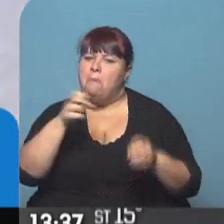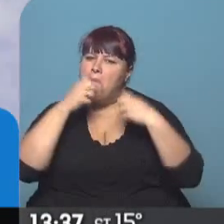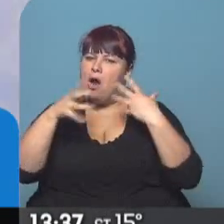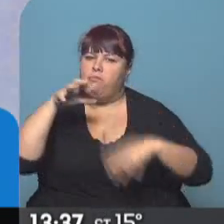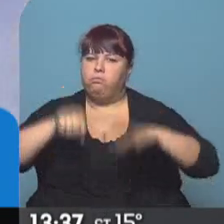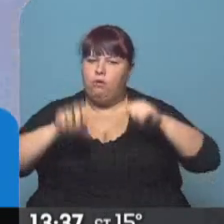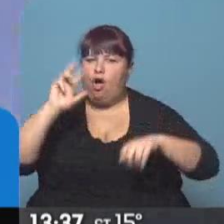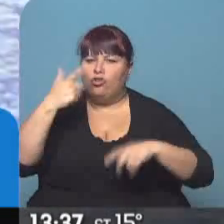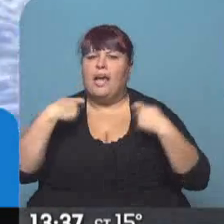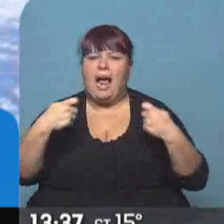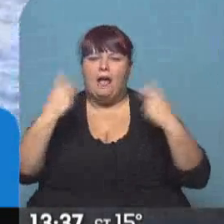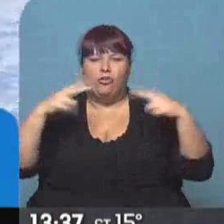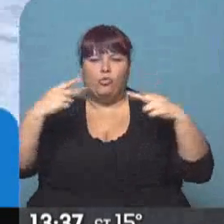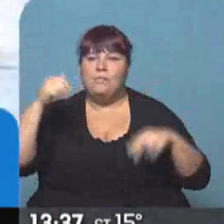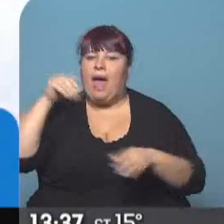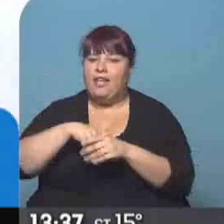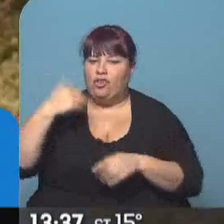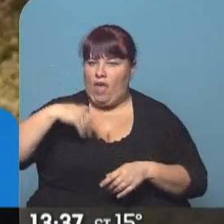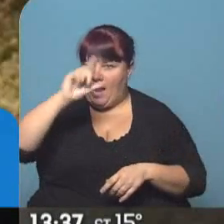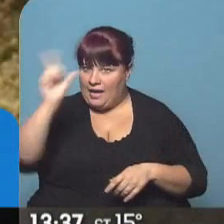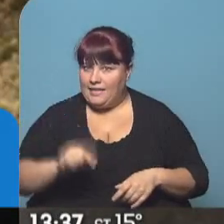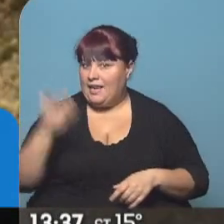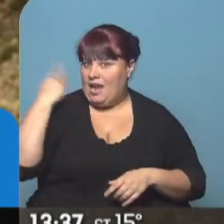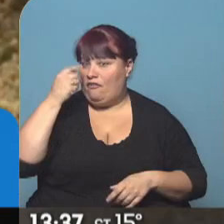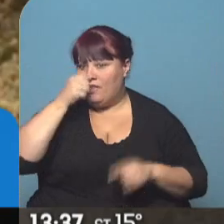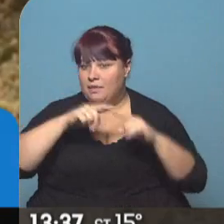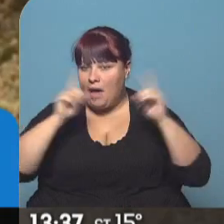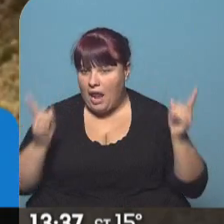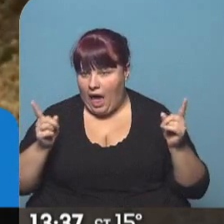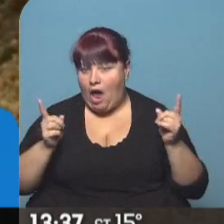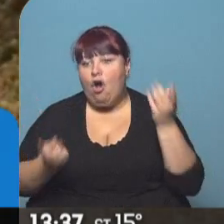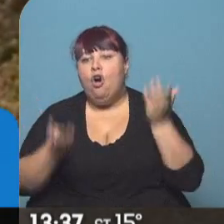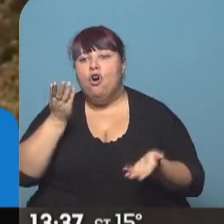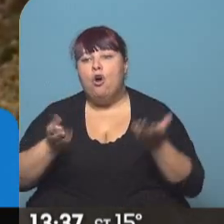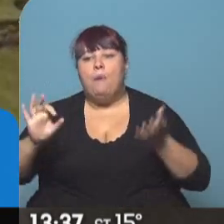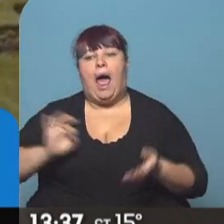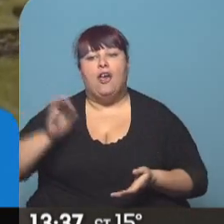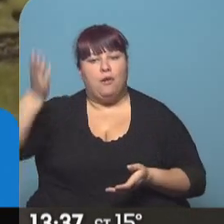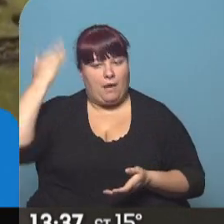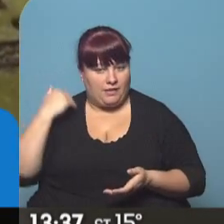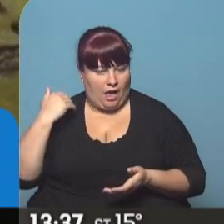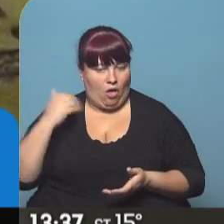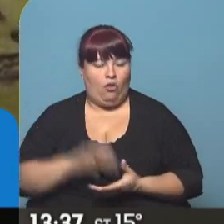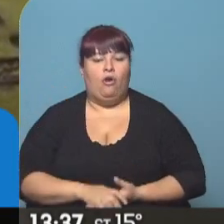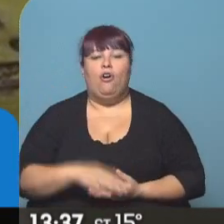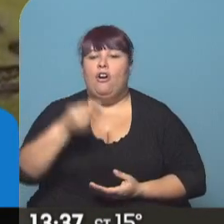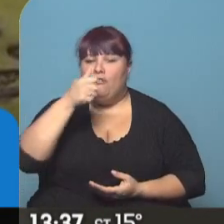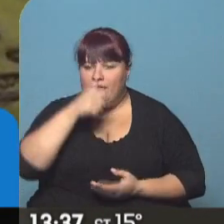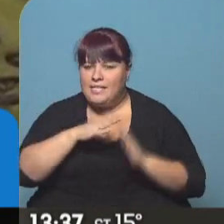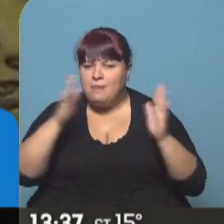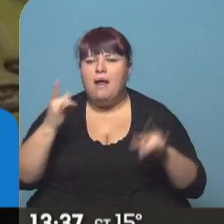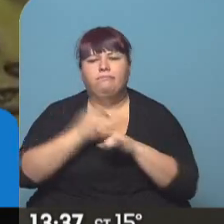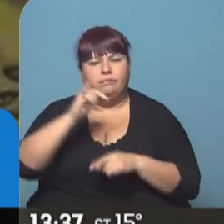ocupación y gasto en turismo nacional durante el fin de semana largo comparado con el año anterior el fin de semana viene marcando